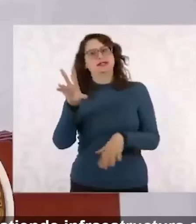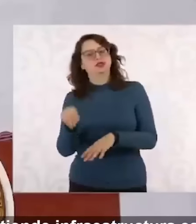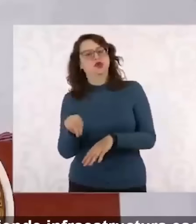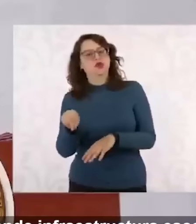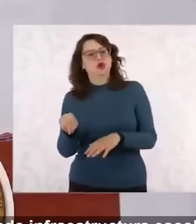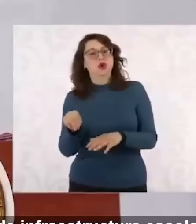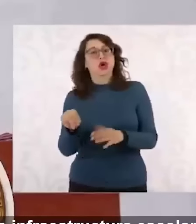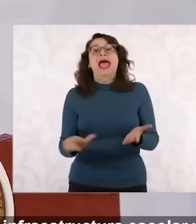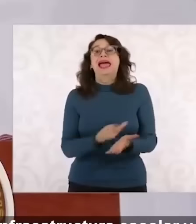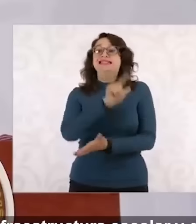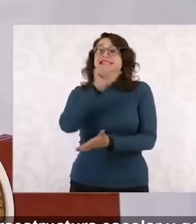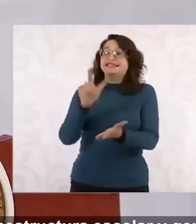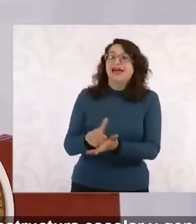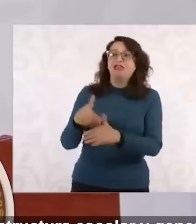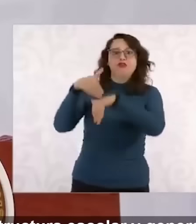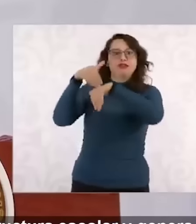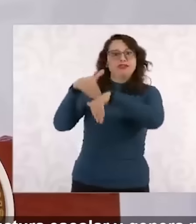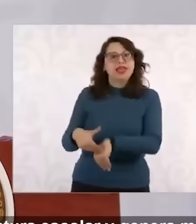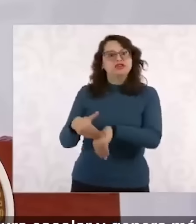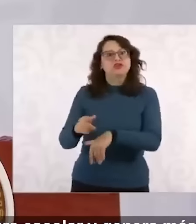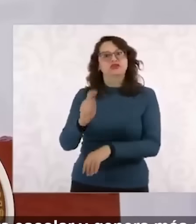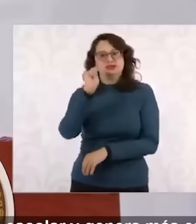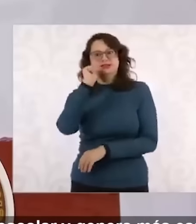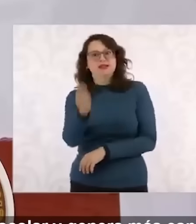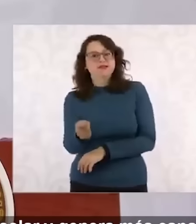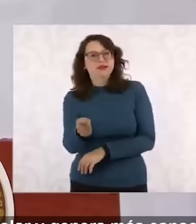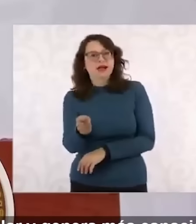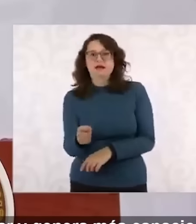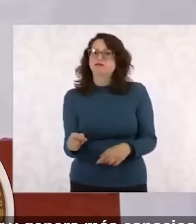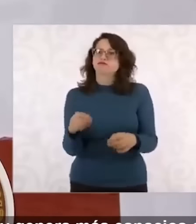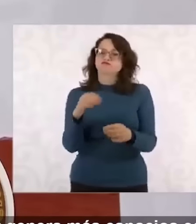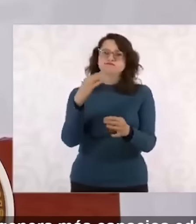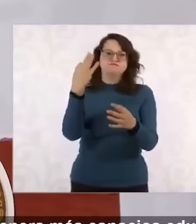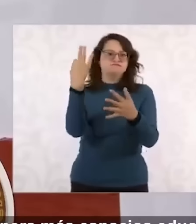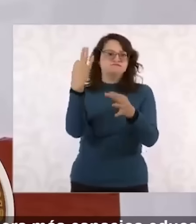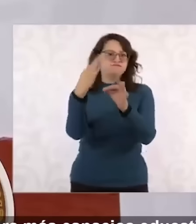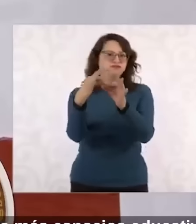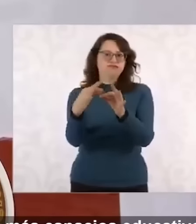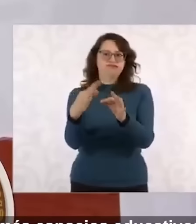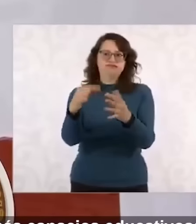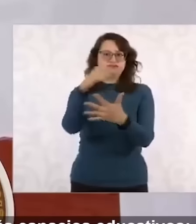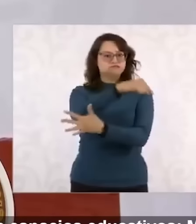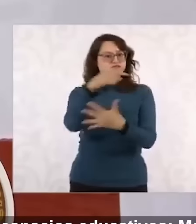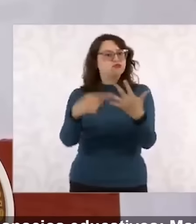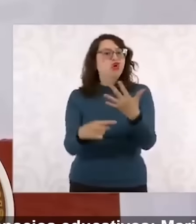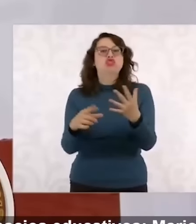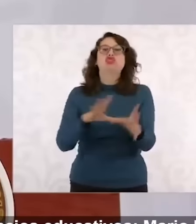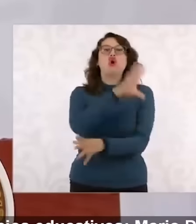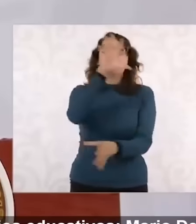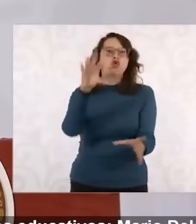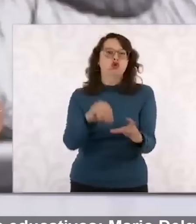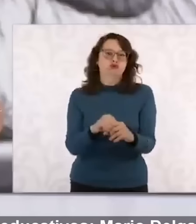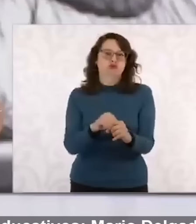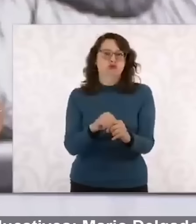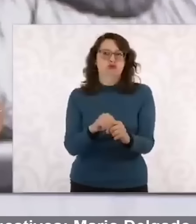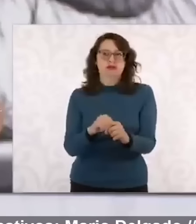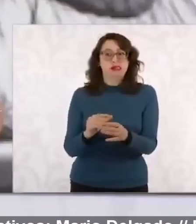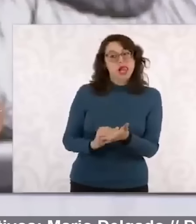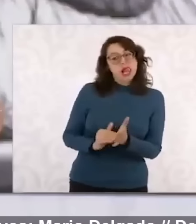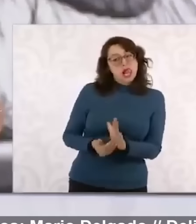de Derecho quiere decir cumplir con todas las obligaciones, no hacer trampa para pagar